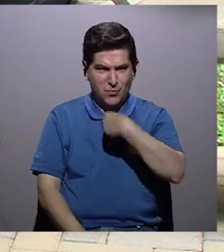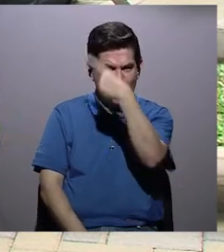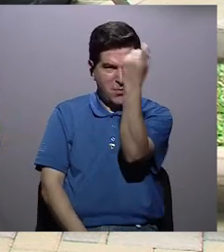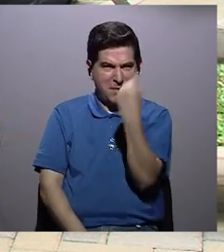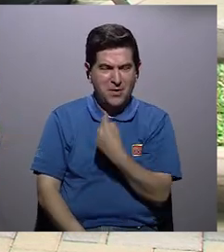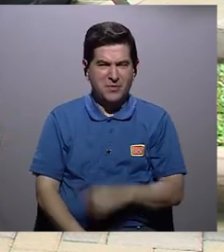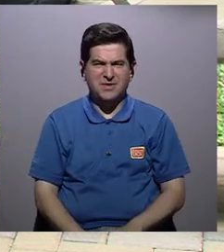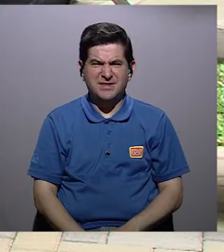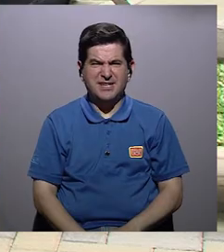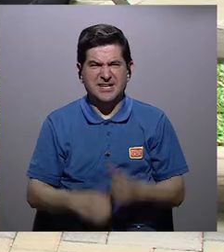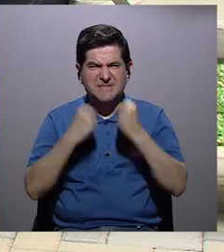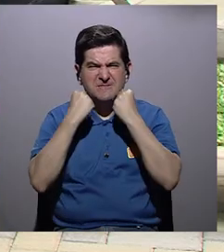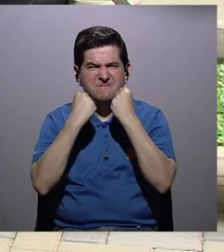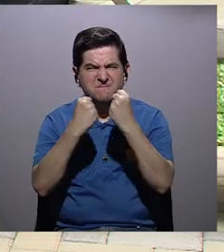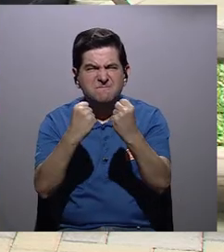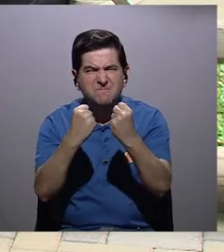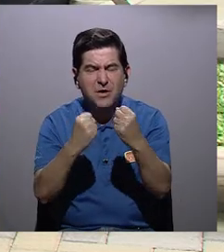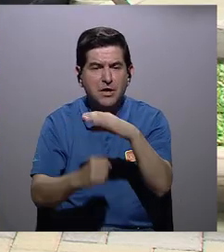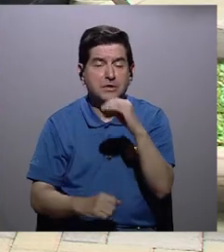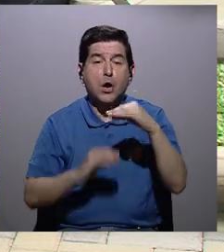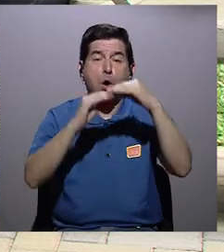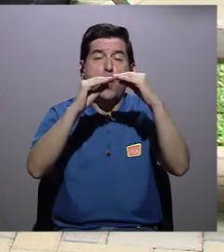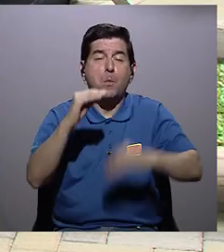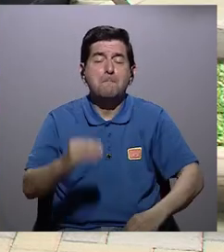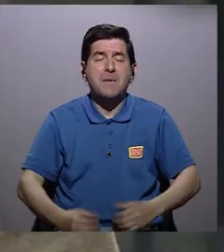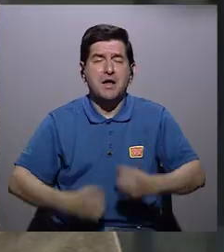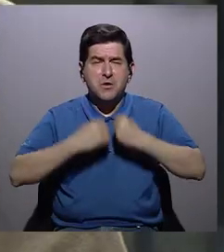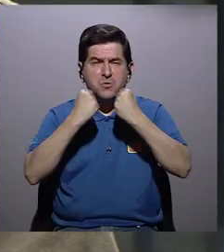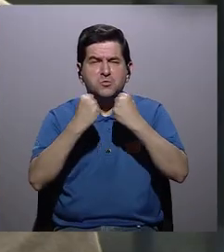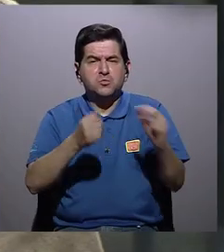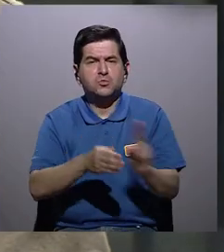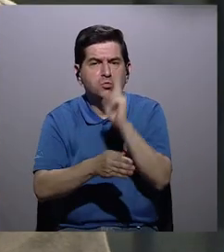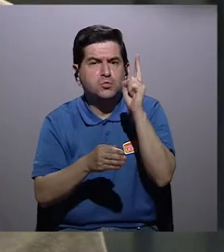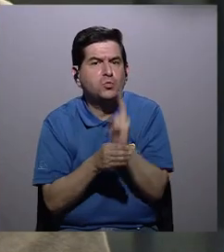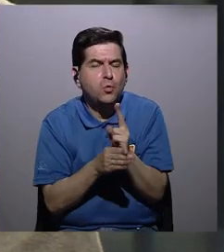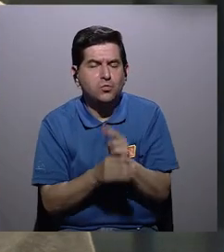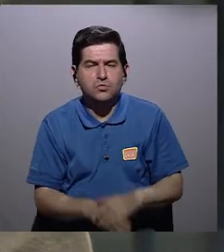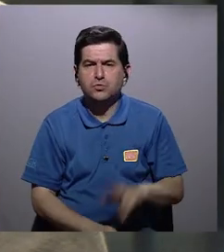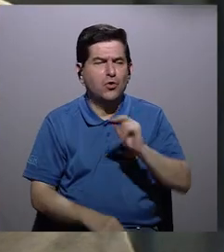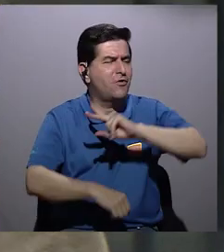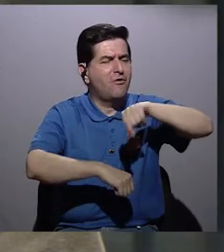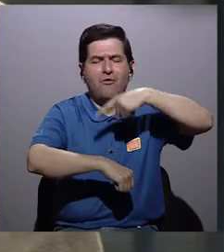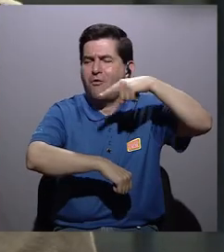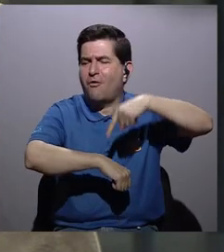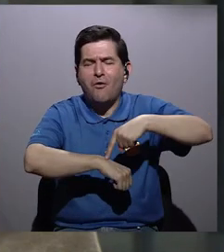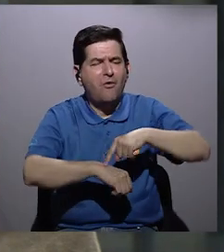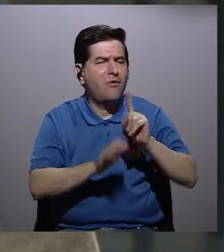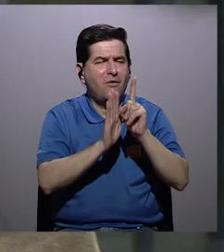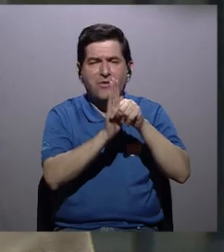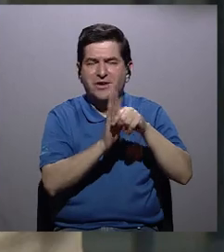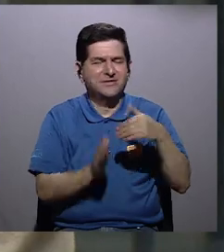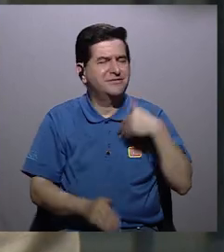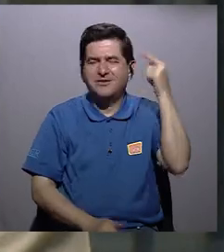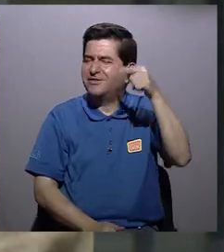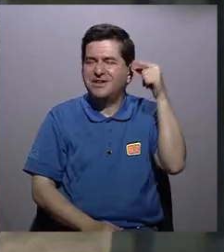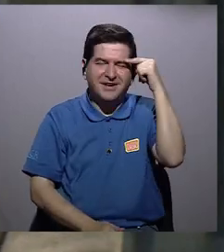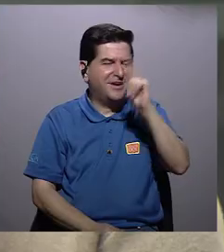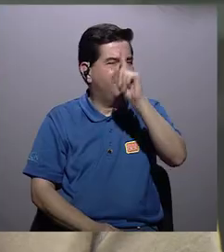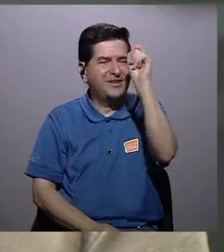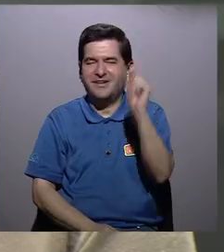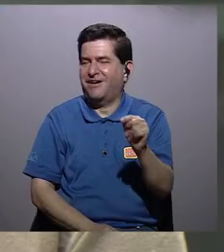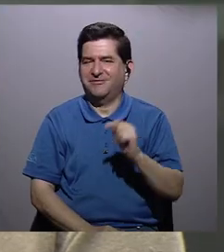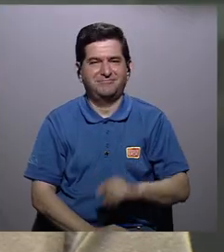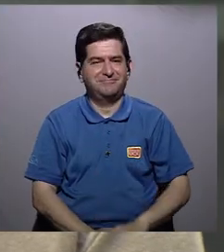es qué tan intensivo o qué tan menos intensivo es ese uso, más que cuántas horas, minutos o lo que sea, porque no tiene sentido preguntarte por